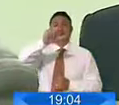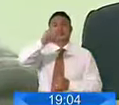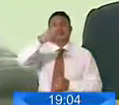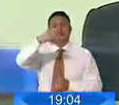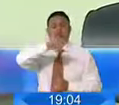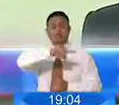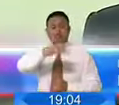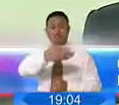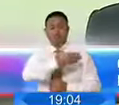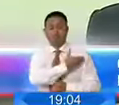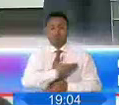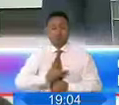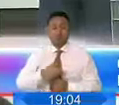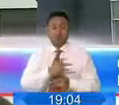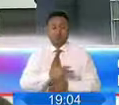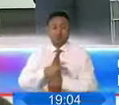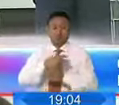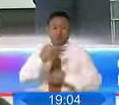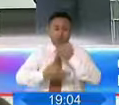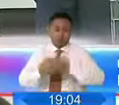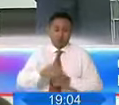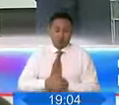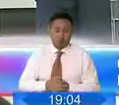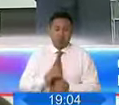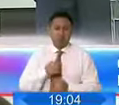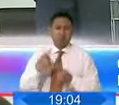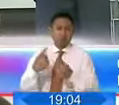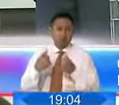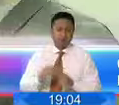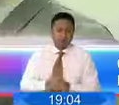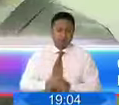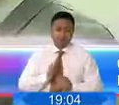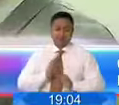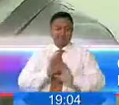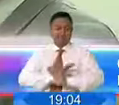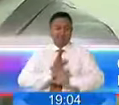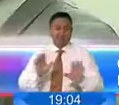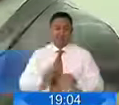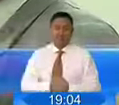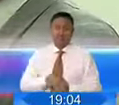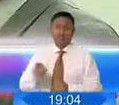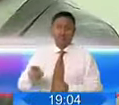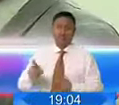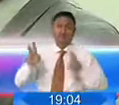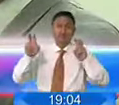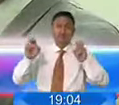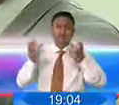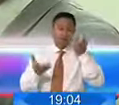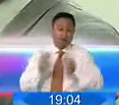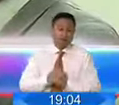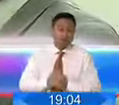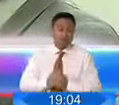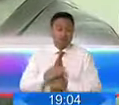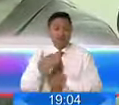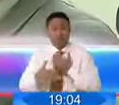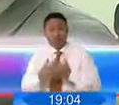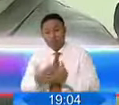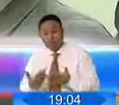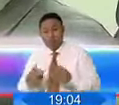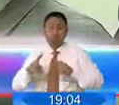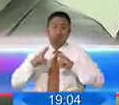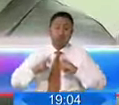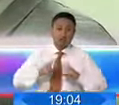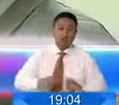Judicatura, prefiere evadir respuesta al ser consultado sobre el audio. Todos estos temas serán objeto posiblemente de condiciones o de